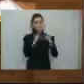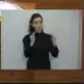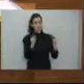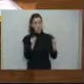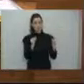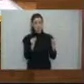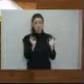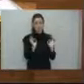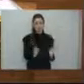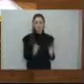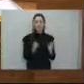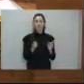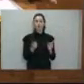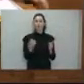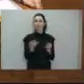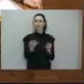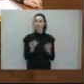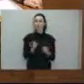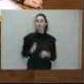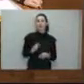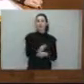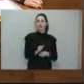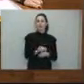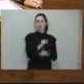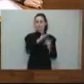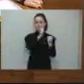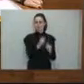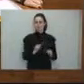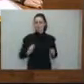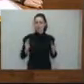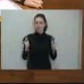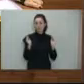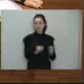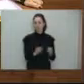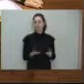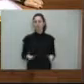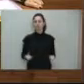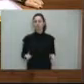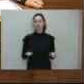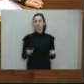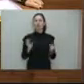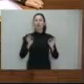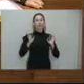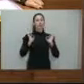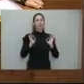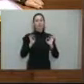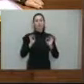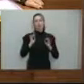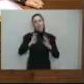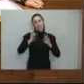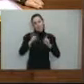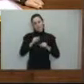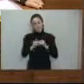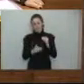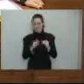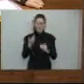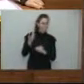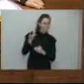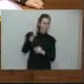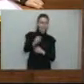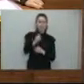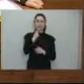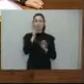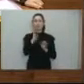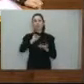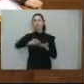necesitaba oxígeno presupuestario. La universidad necesita, y yo iré más allá, un contrato